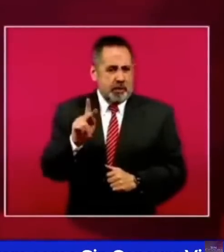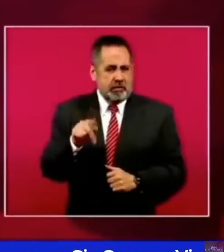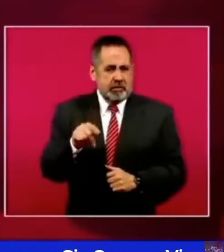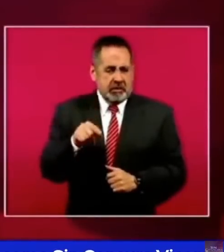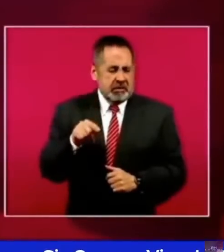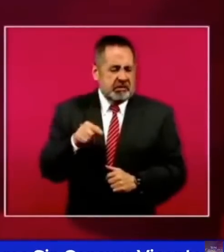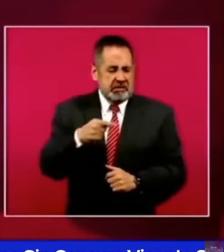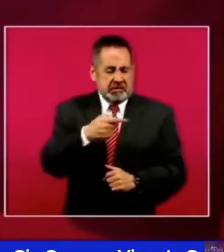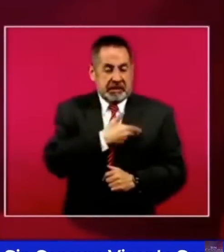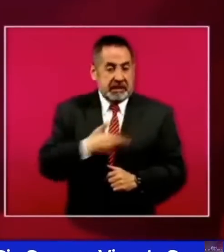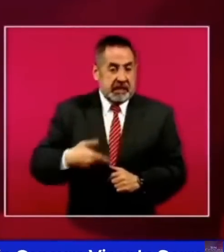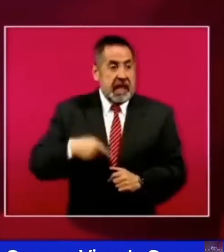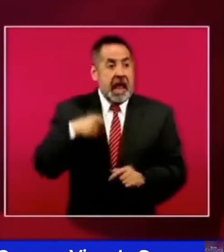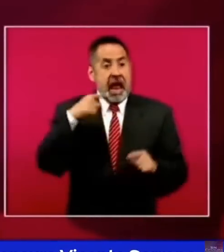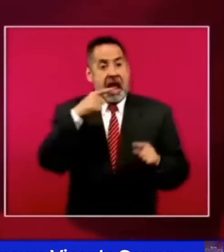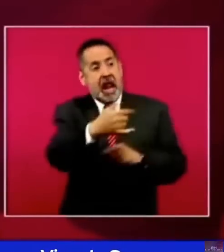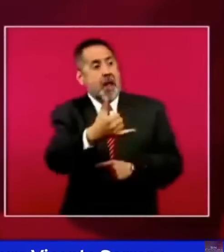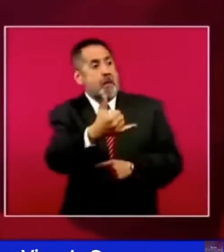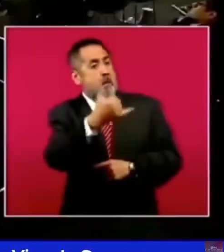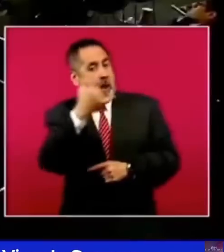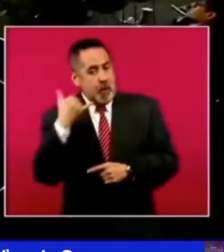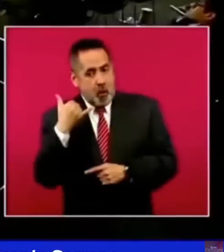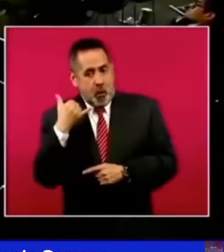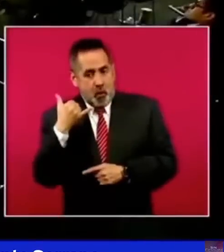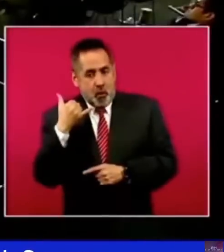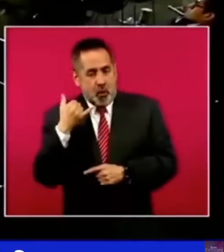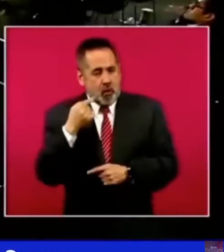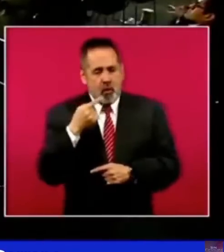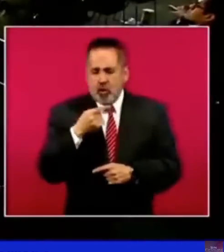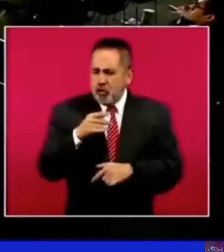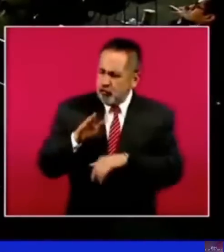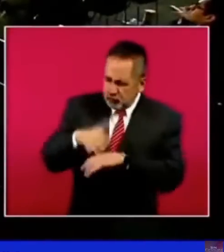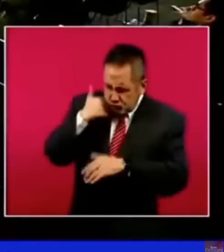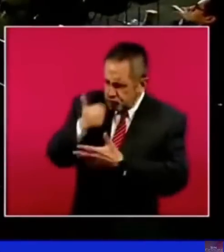me habló para ofrecernos apoyos,